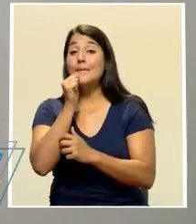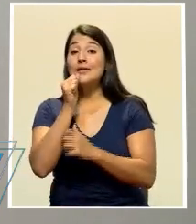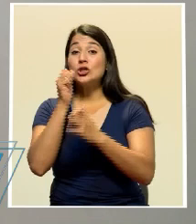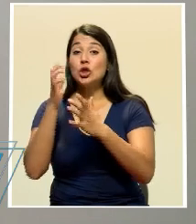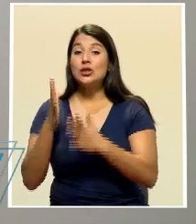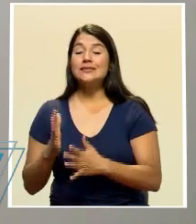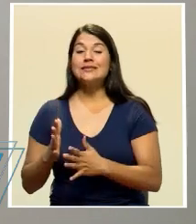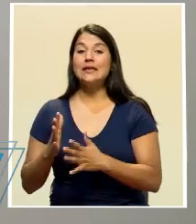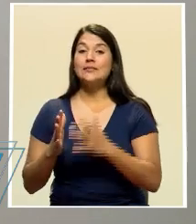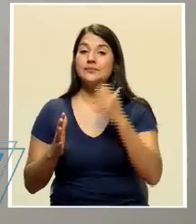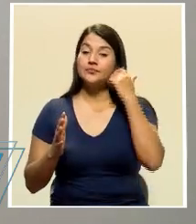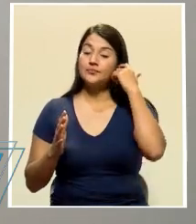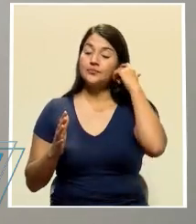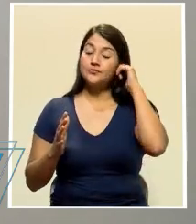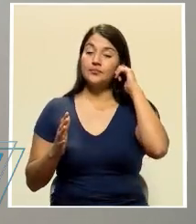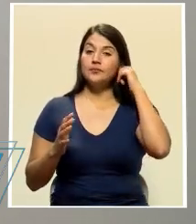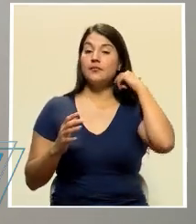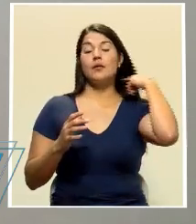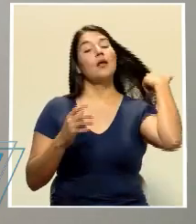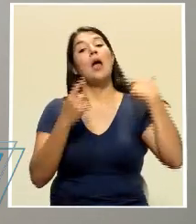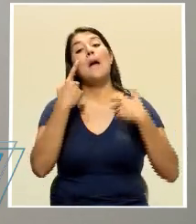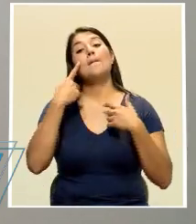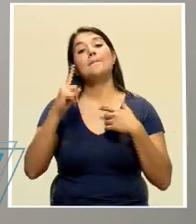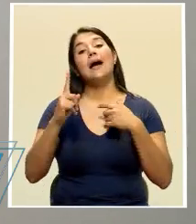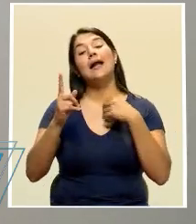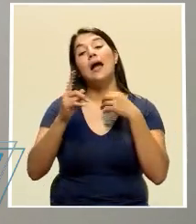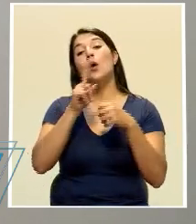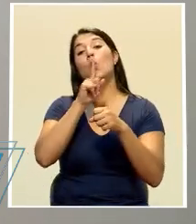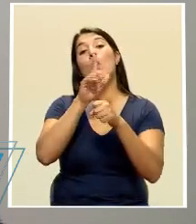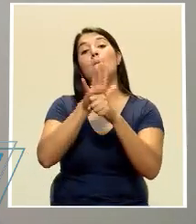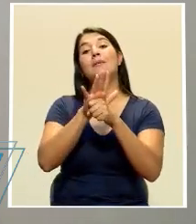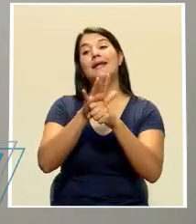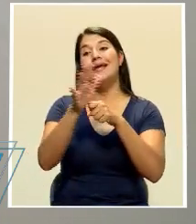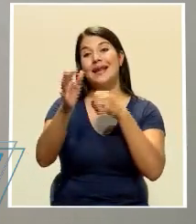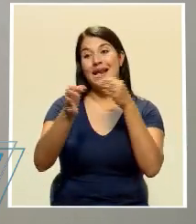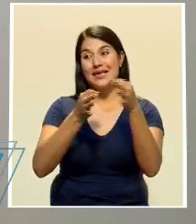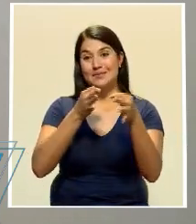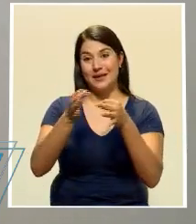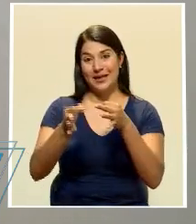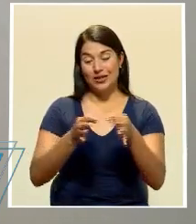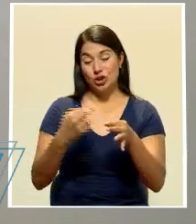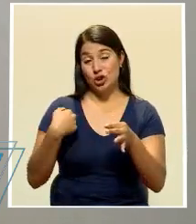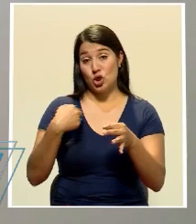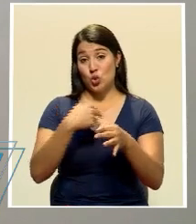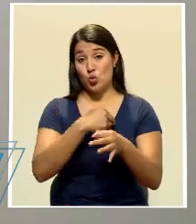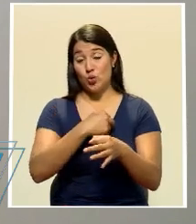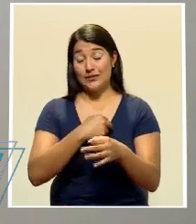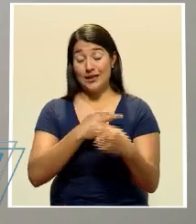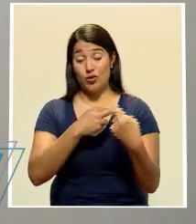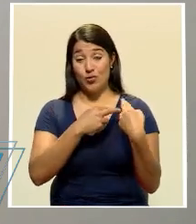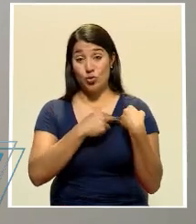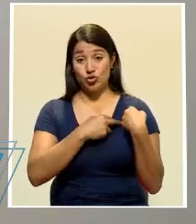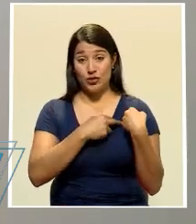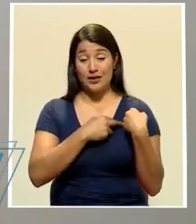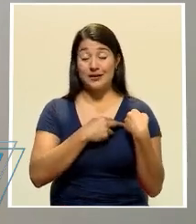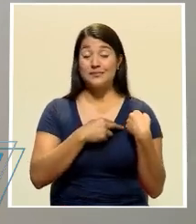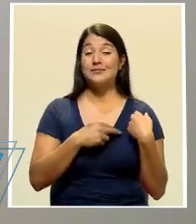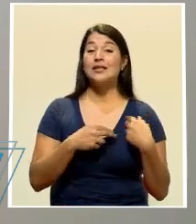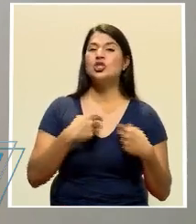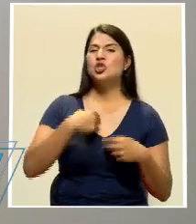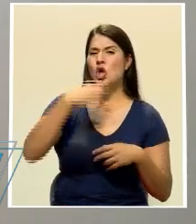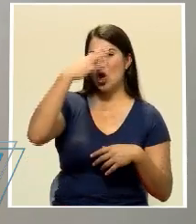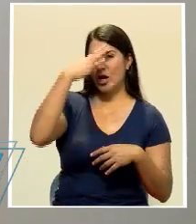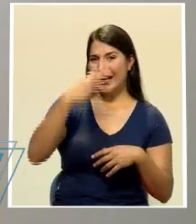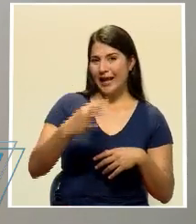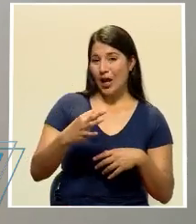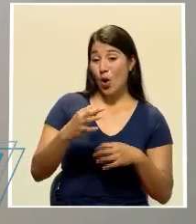el cumplimiento de la rendición de cuentas. Es muy distinto de estar viviendo una pandemia. Yo creo que el problema